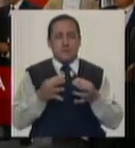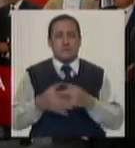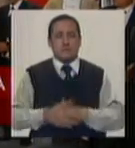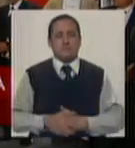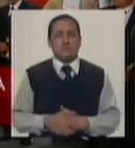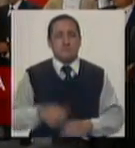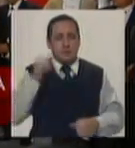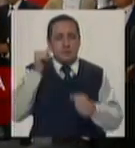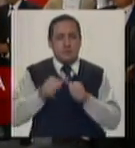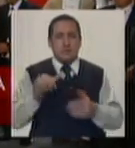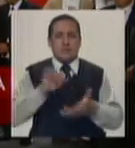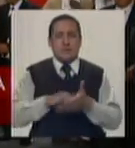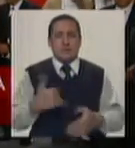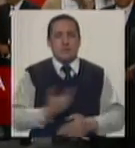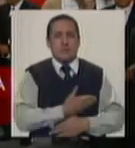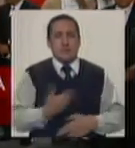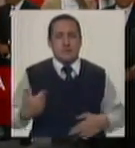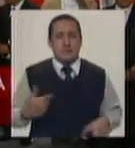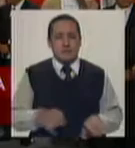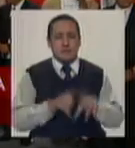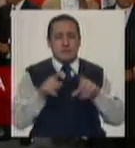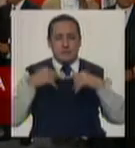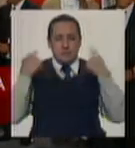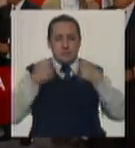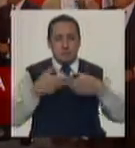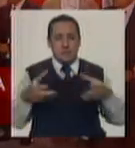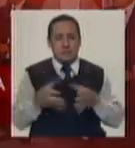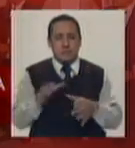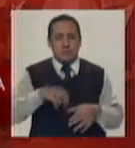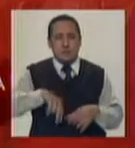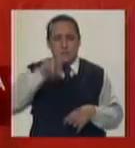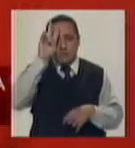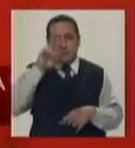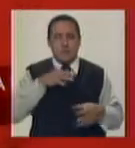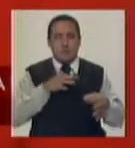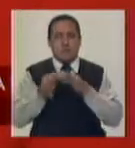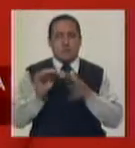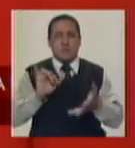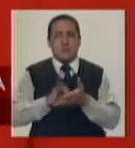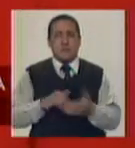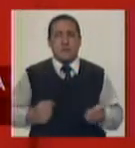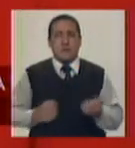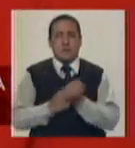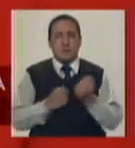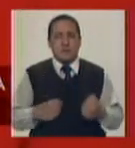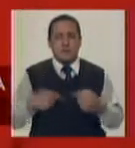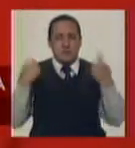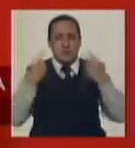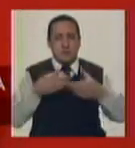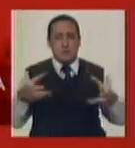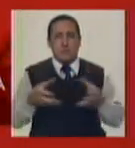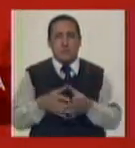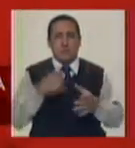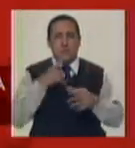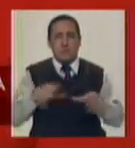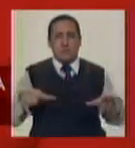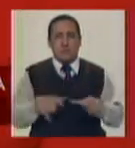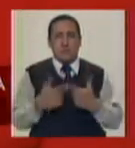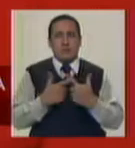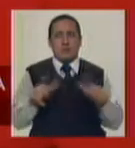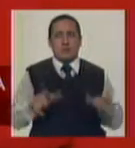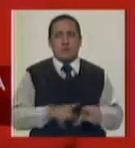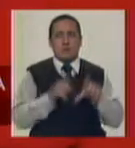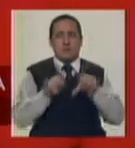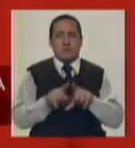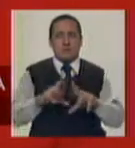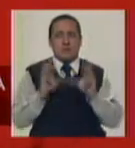y recordar que el presidente también reafirmó la posición de nuestro país de apoyo a la causa de una Palestina libre y soberana que implicaba